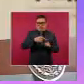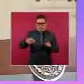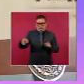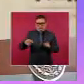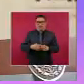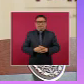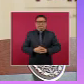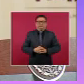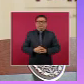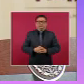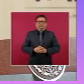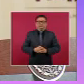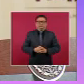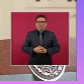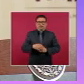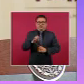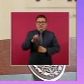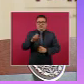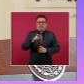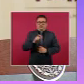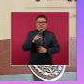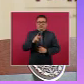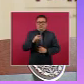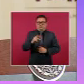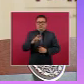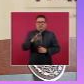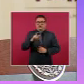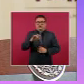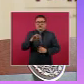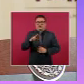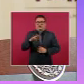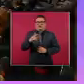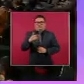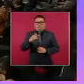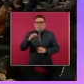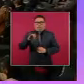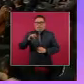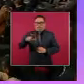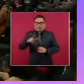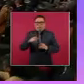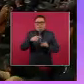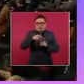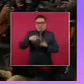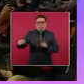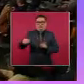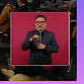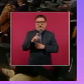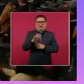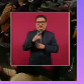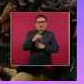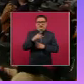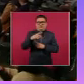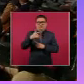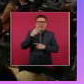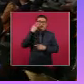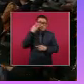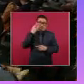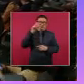por Espujil, por Calakmul, a Escárcega, también es